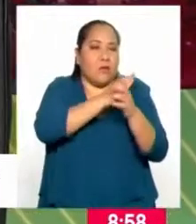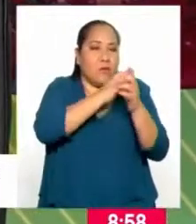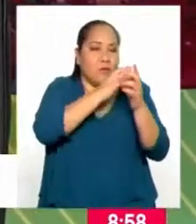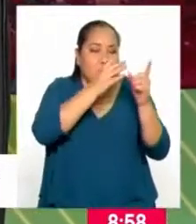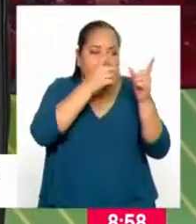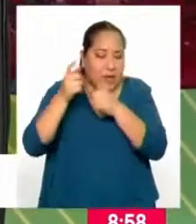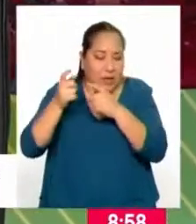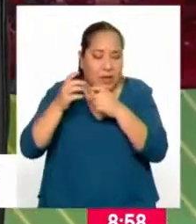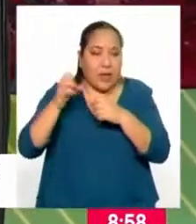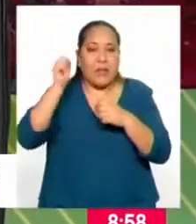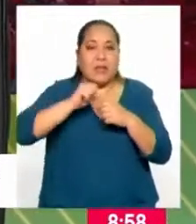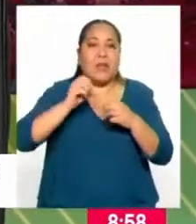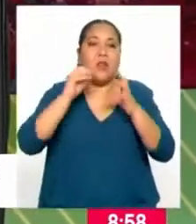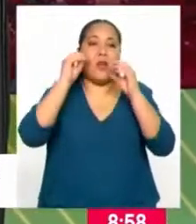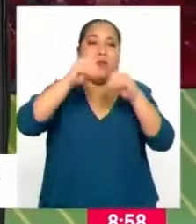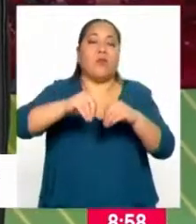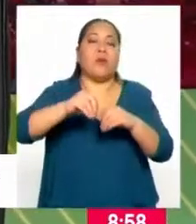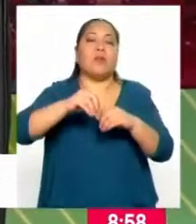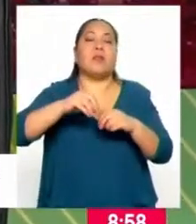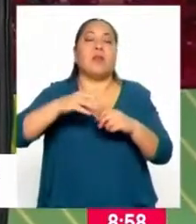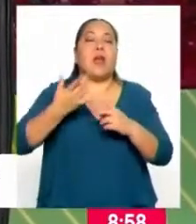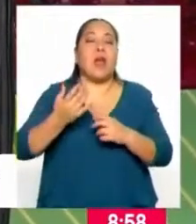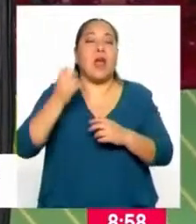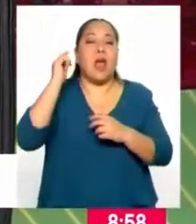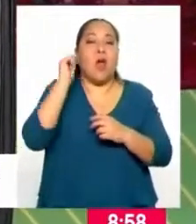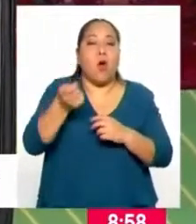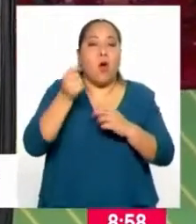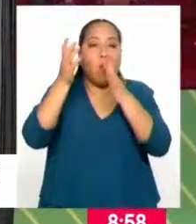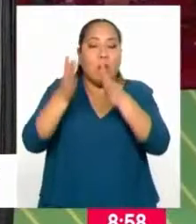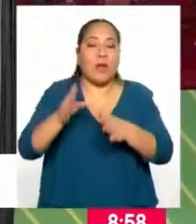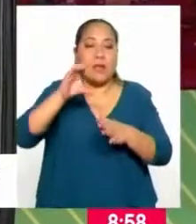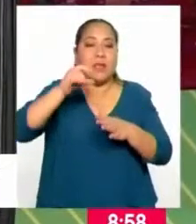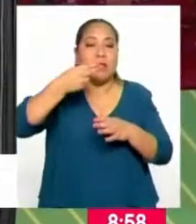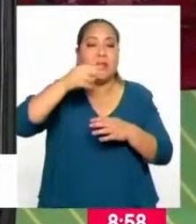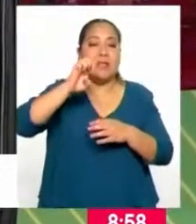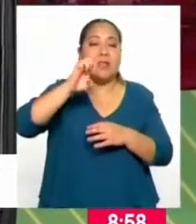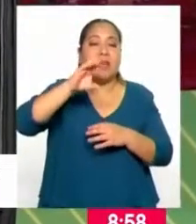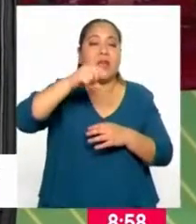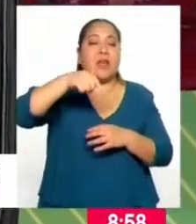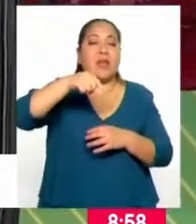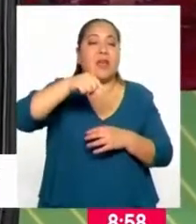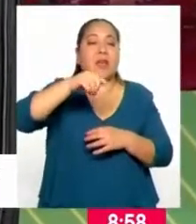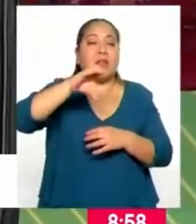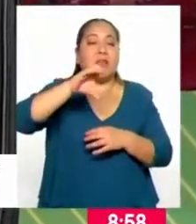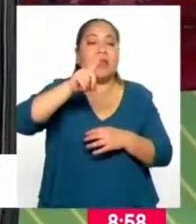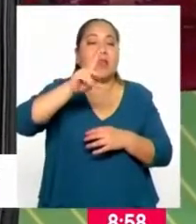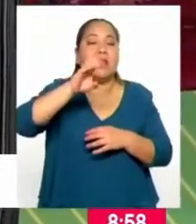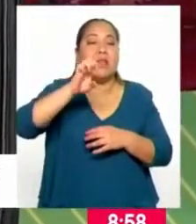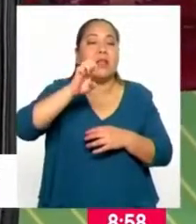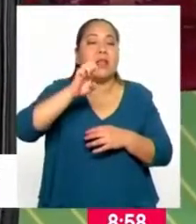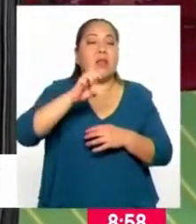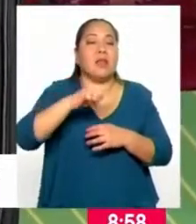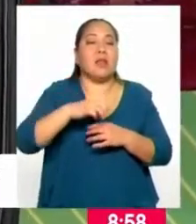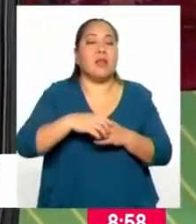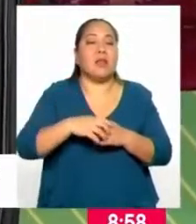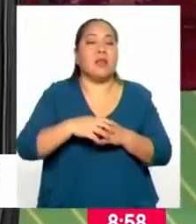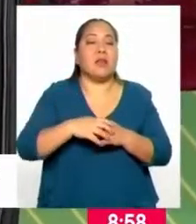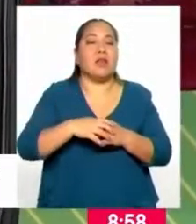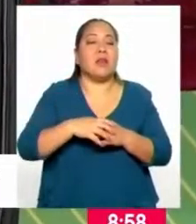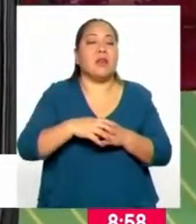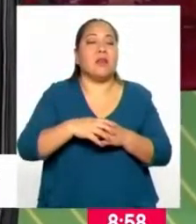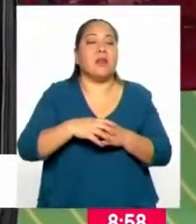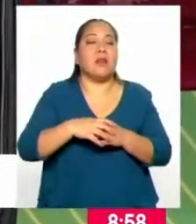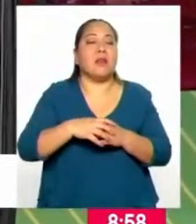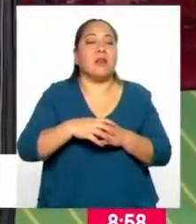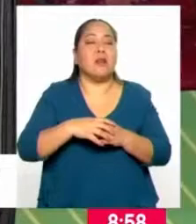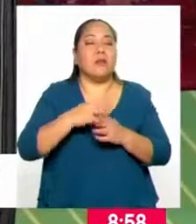ha establecido el juez Checkley en su resolución sobre el auto de tutela. Pero, en realidad, ni siquiera debería